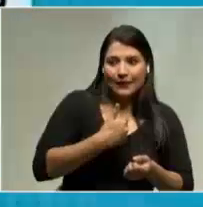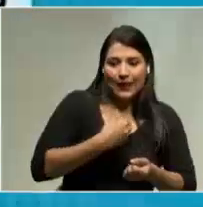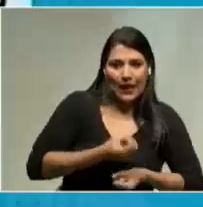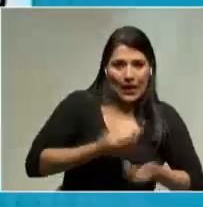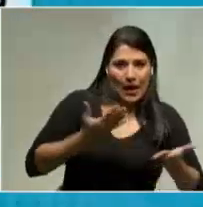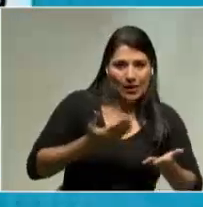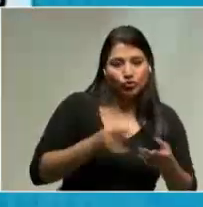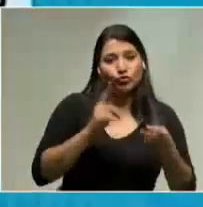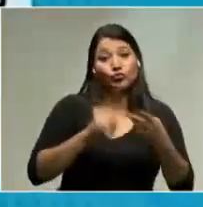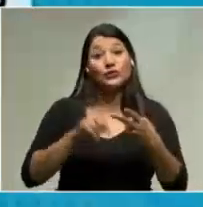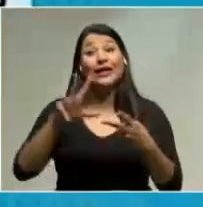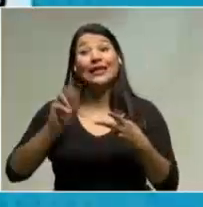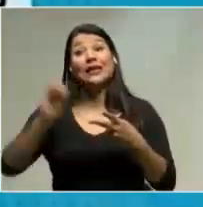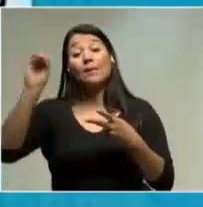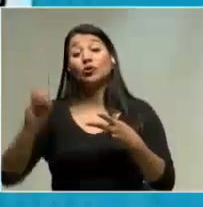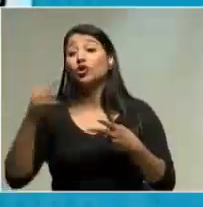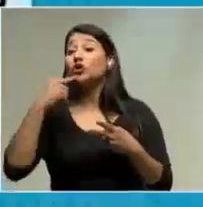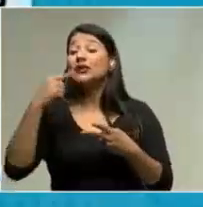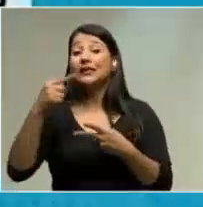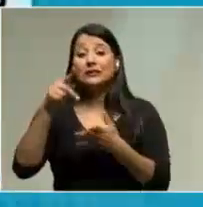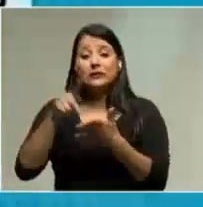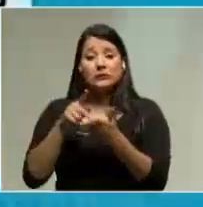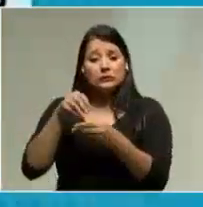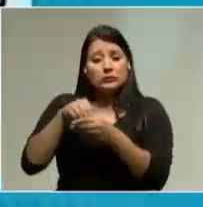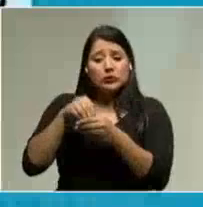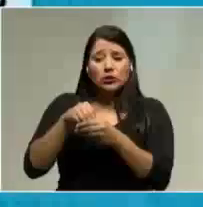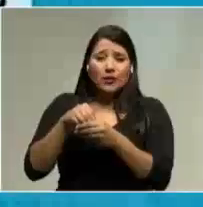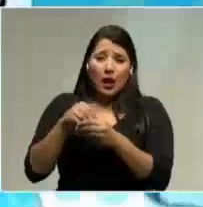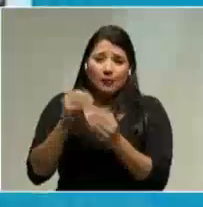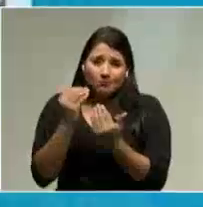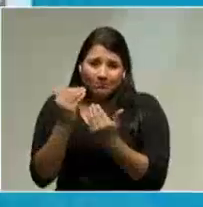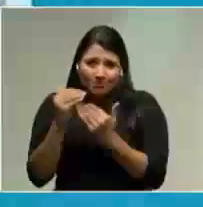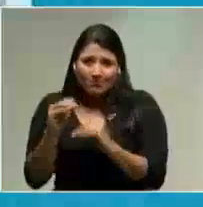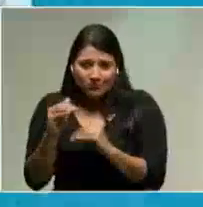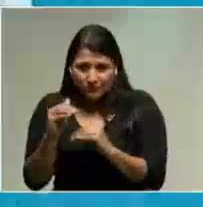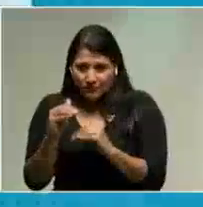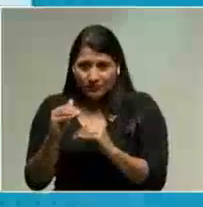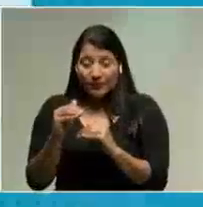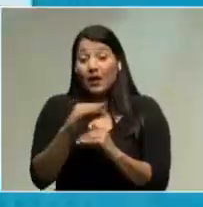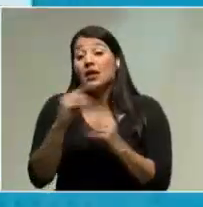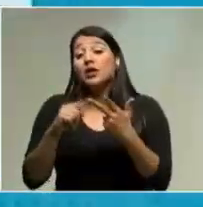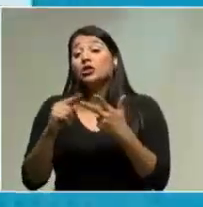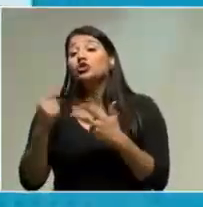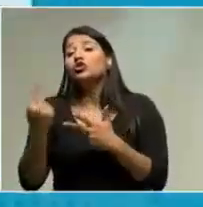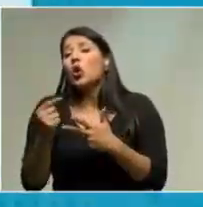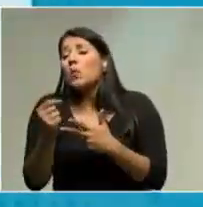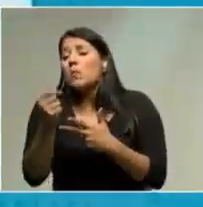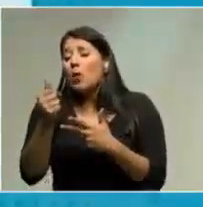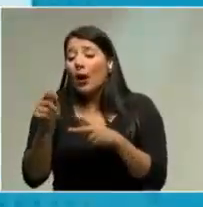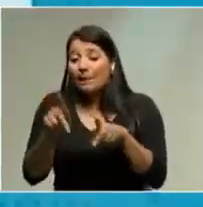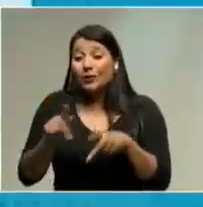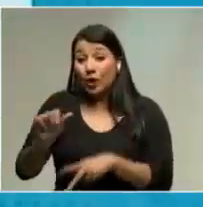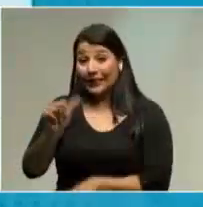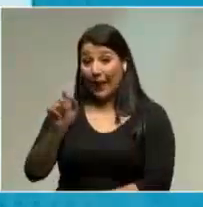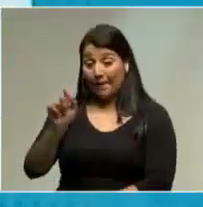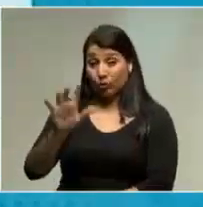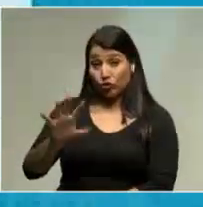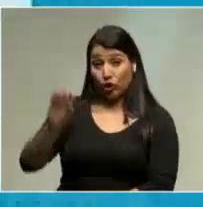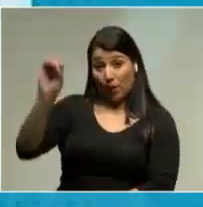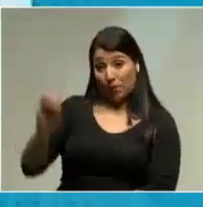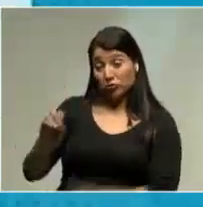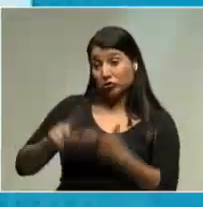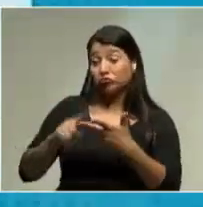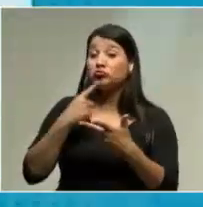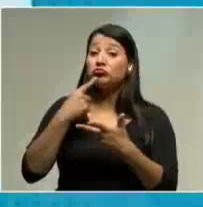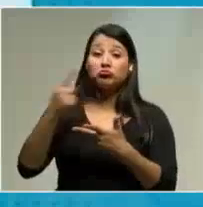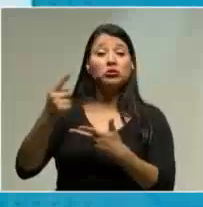que el 30% detalla que el ingreso les alcanza justo. Y solo a un pequeño grupo del 10,5% los